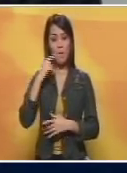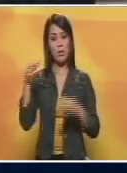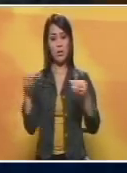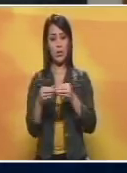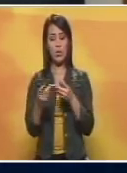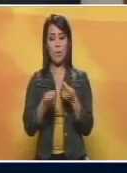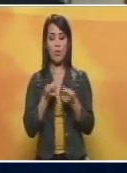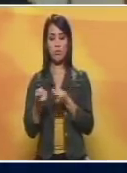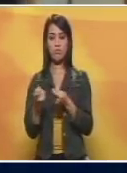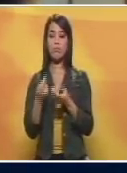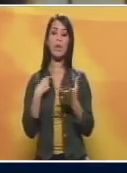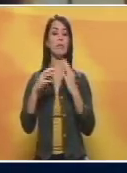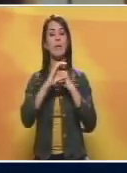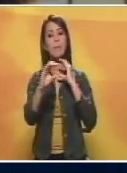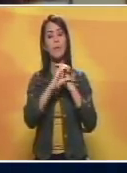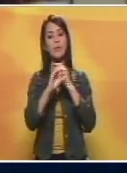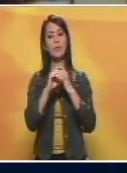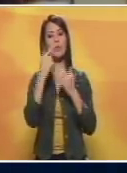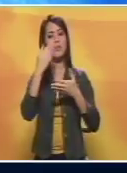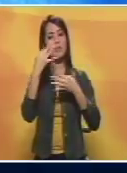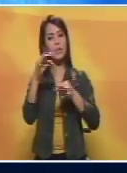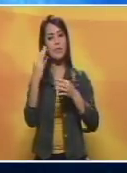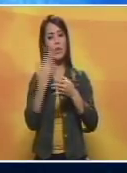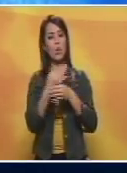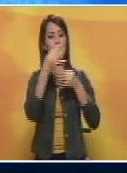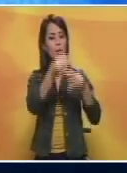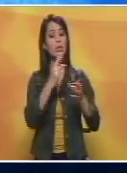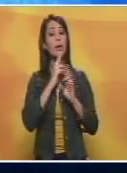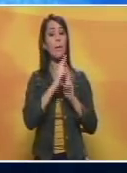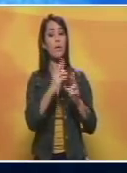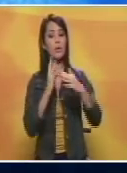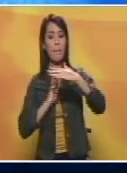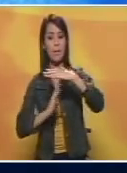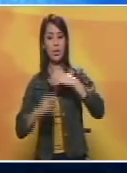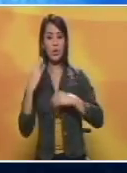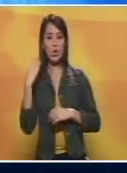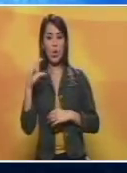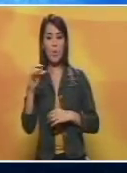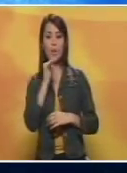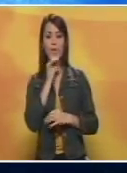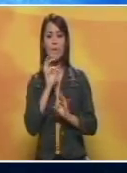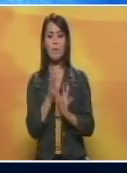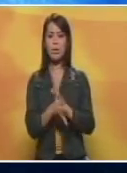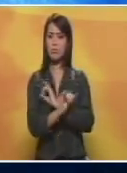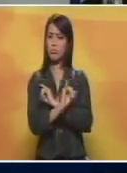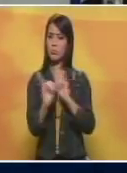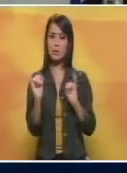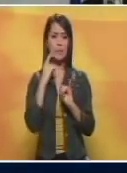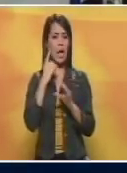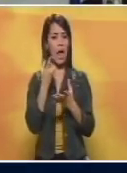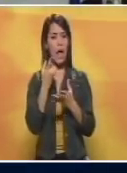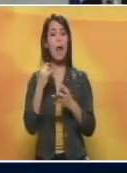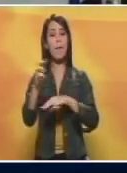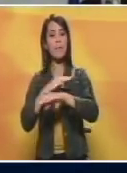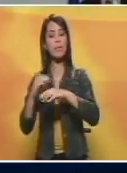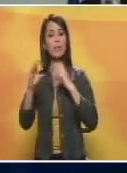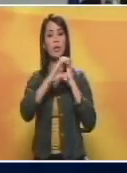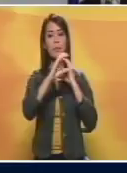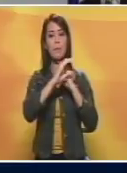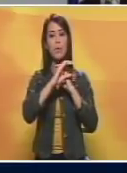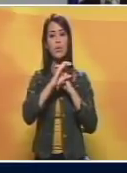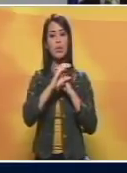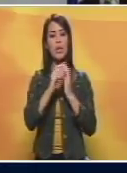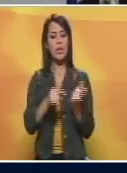puertos y transportes a través de este documento le contesta a migración colombia indicándole que ya le había enviado el ministerio de transporte un